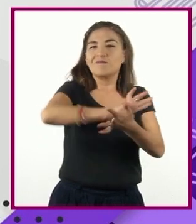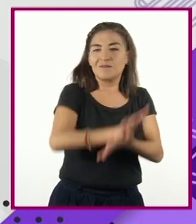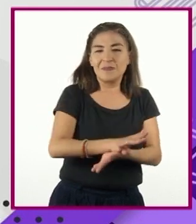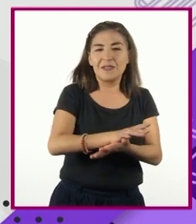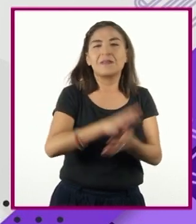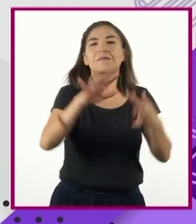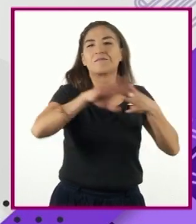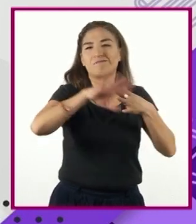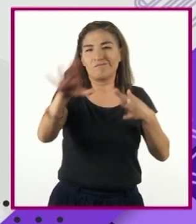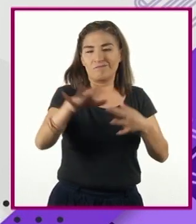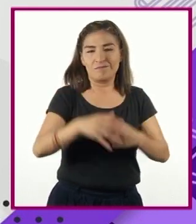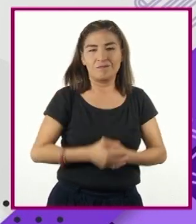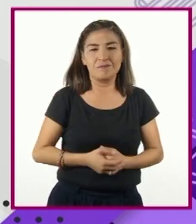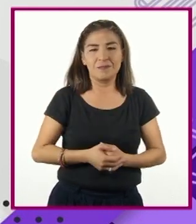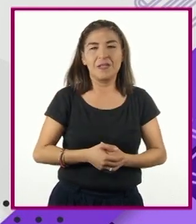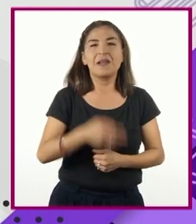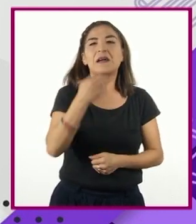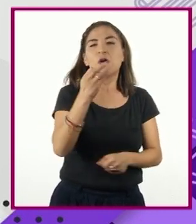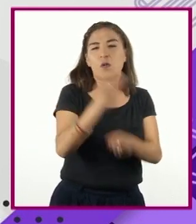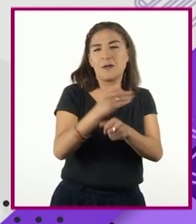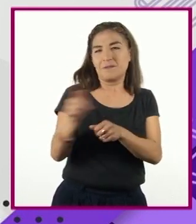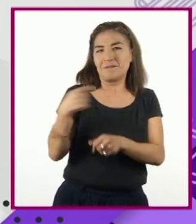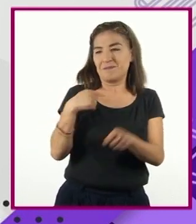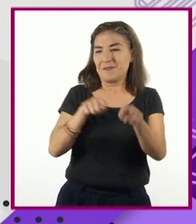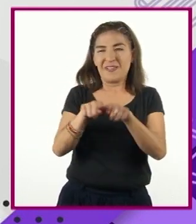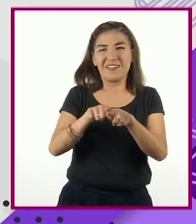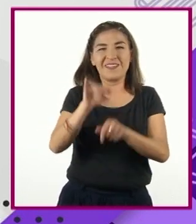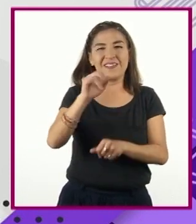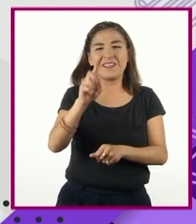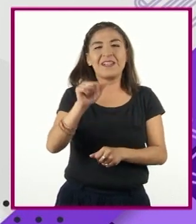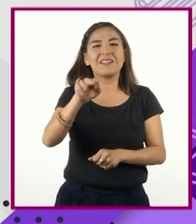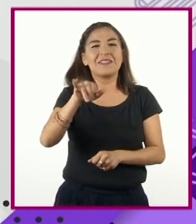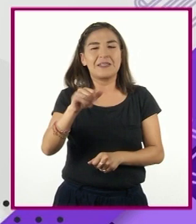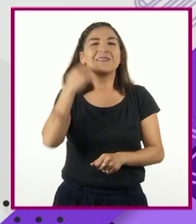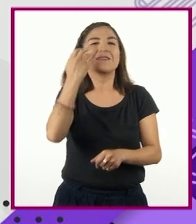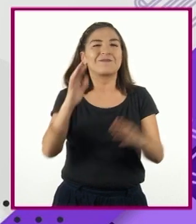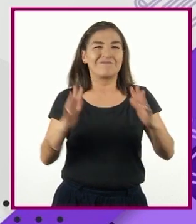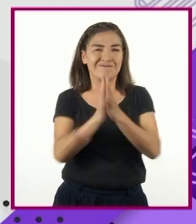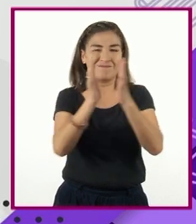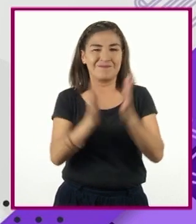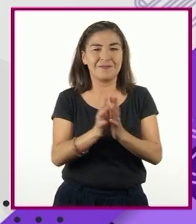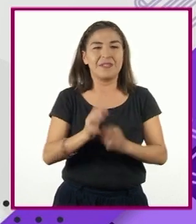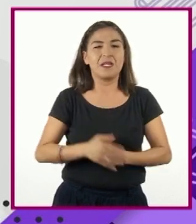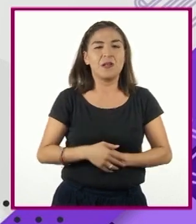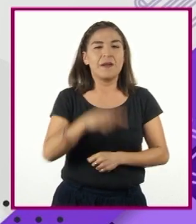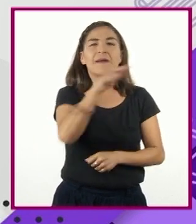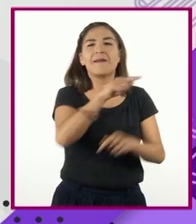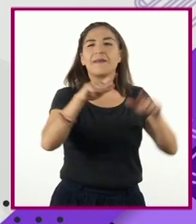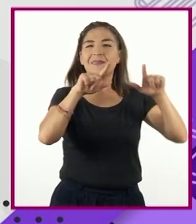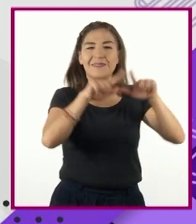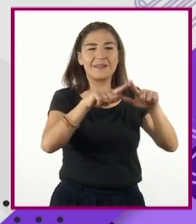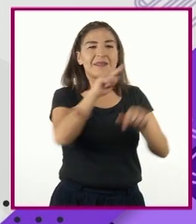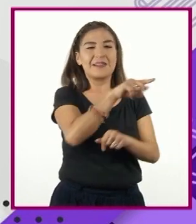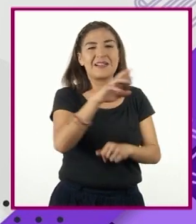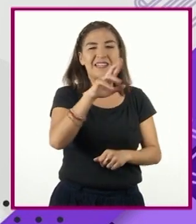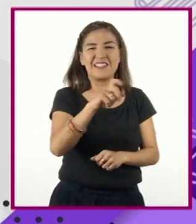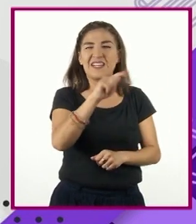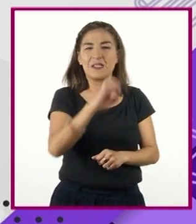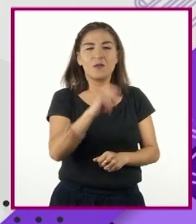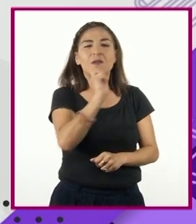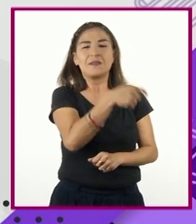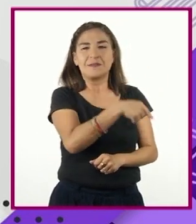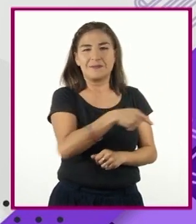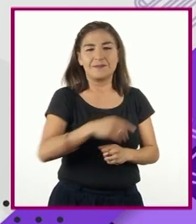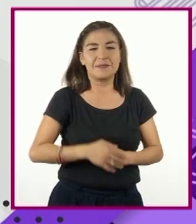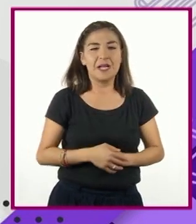y migración. Está conmigo mi hermana Irandini y también quiere participar. En el triángulo donde dice retos, yo escribiría: